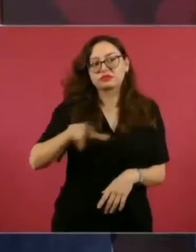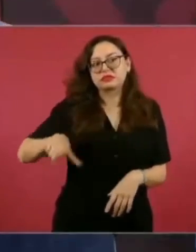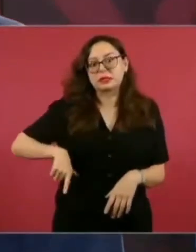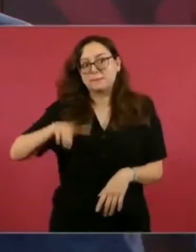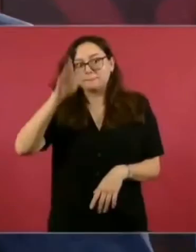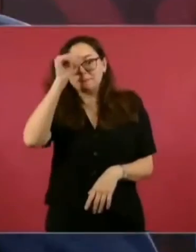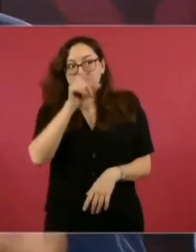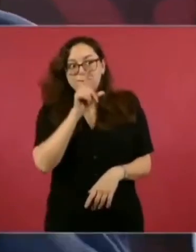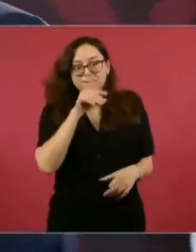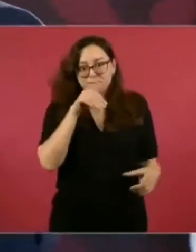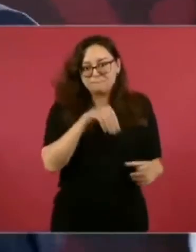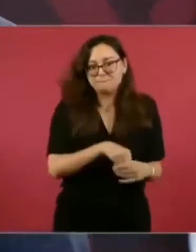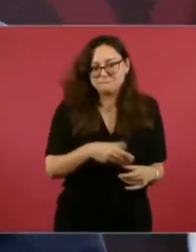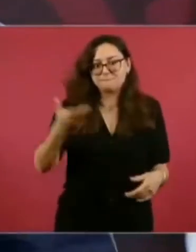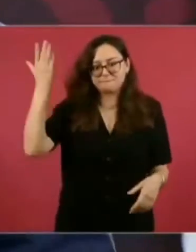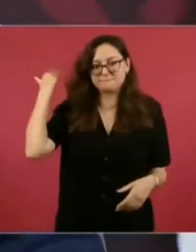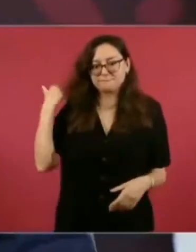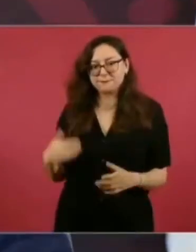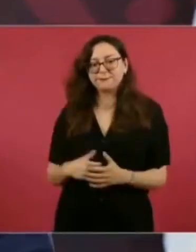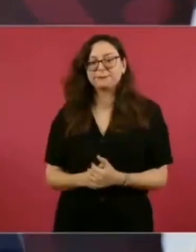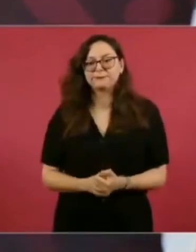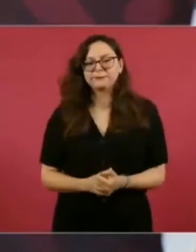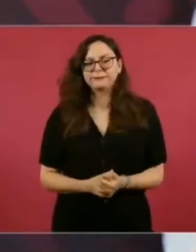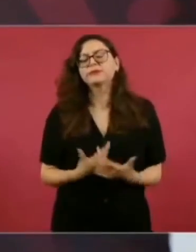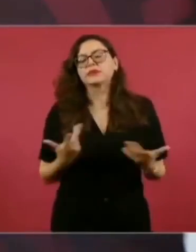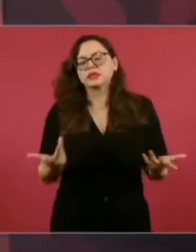Cuando se atiende a los jóvenes,